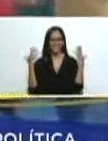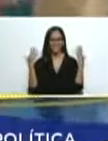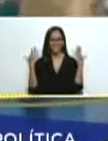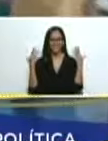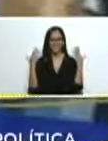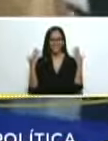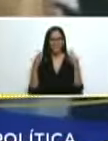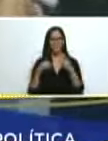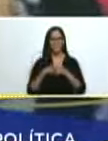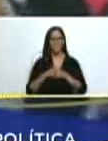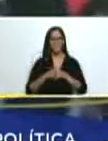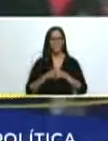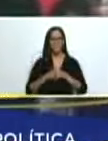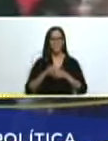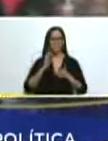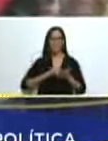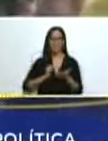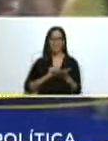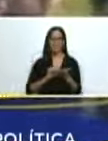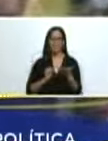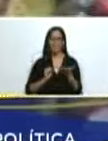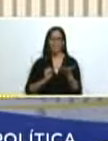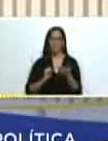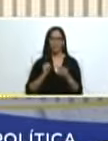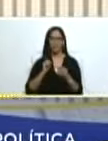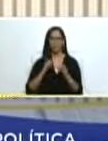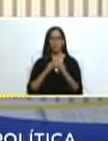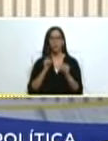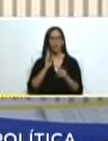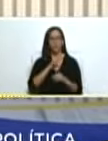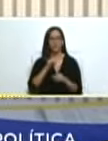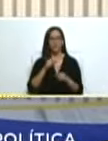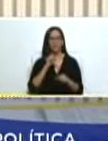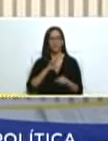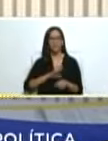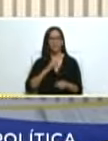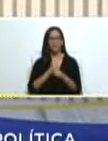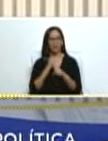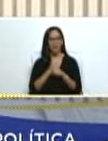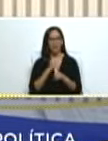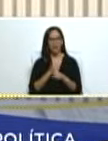presidente. Perfecto, aquí tomando nota de todo lo que ustedes están trabajando.